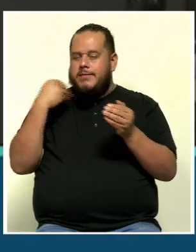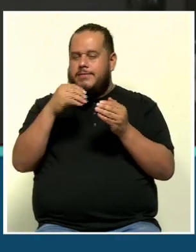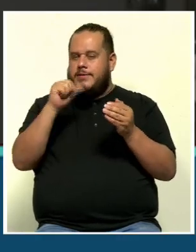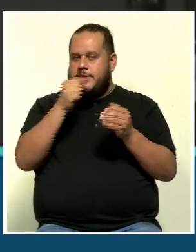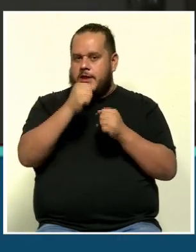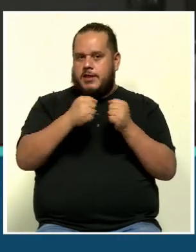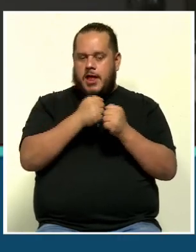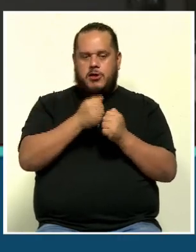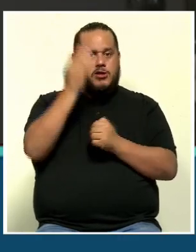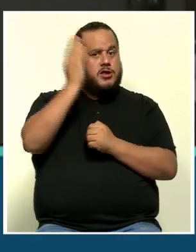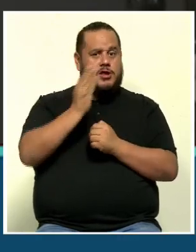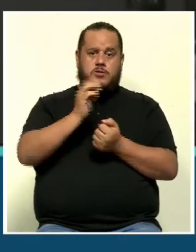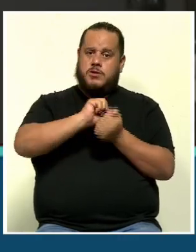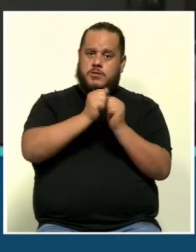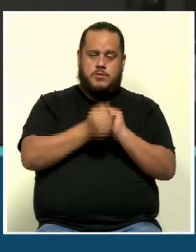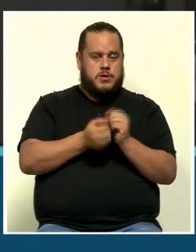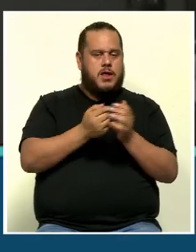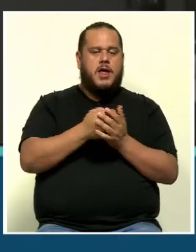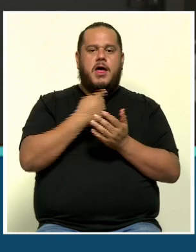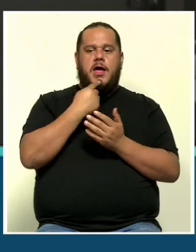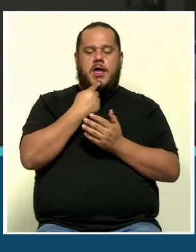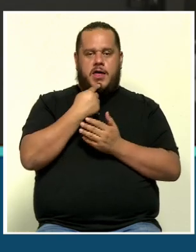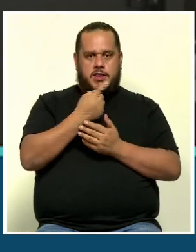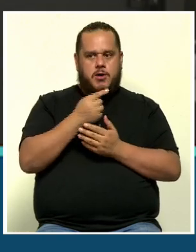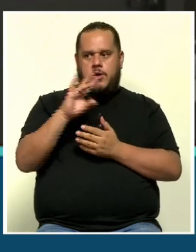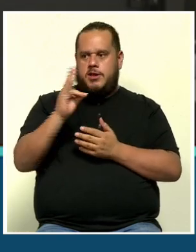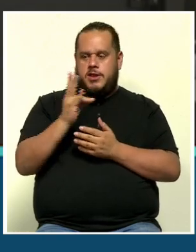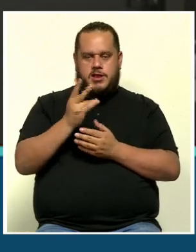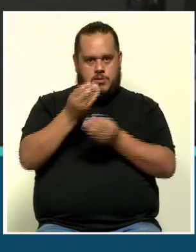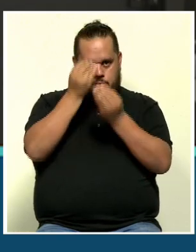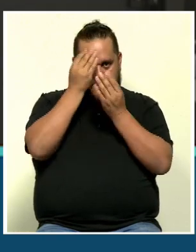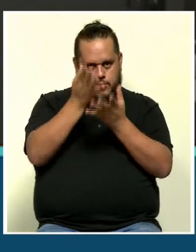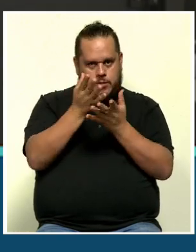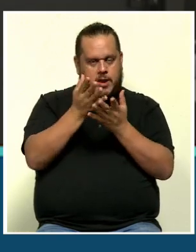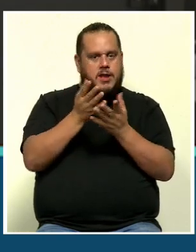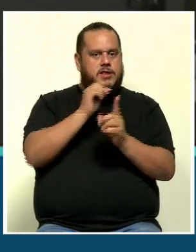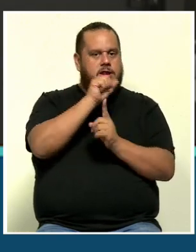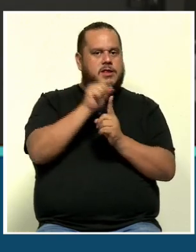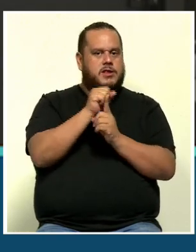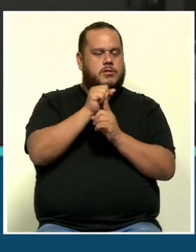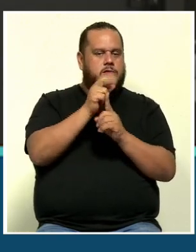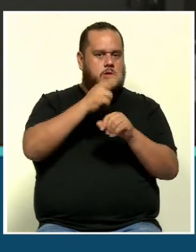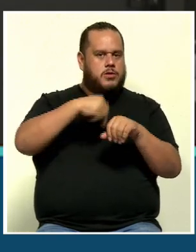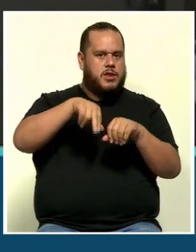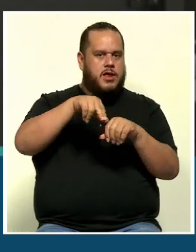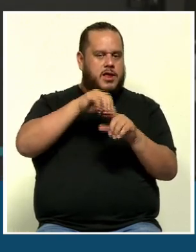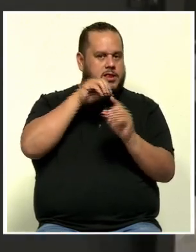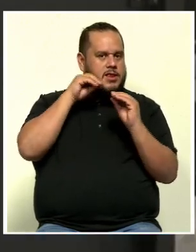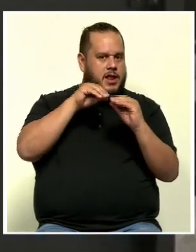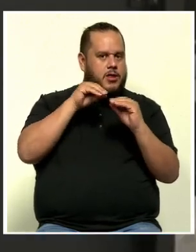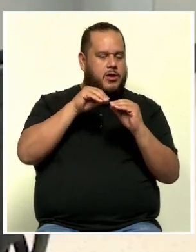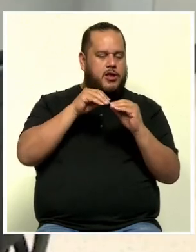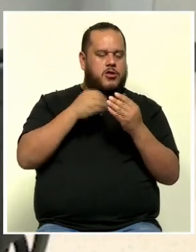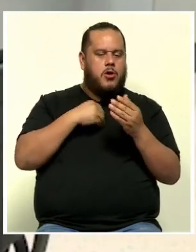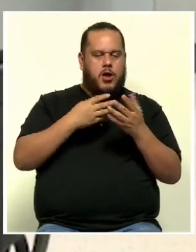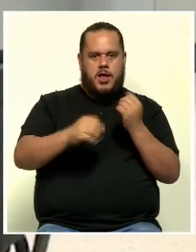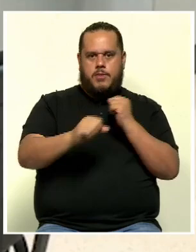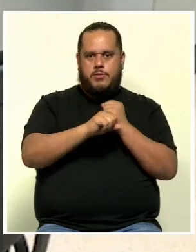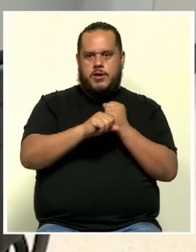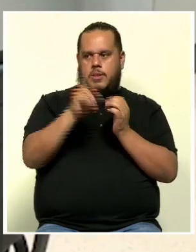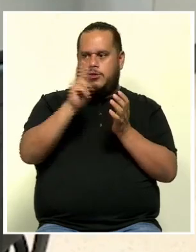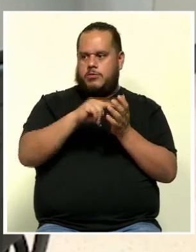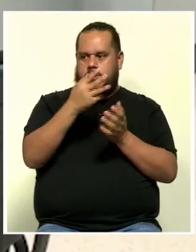fueron modificadas, según evidenció el 7º informe del Estado de la Educación publicado en el 2019.